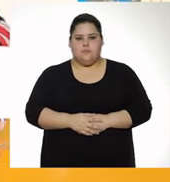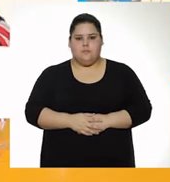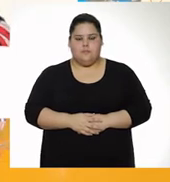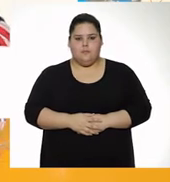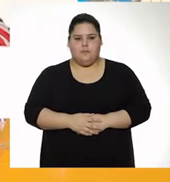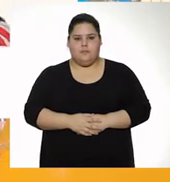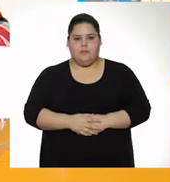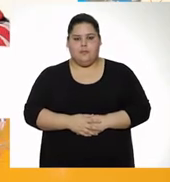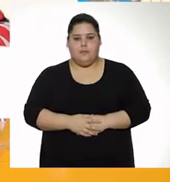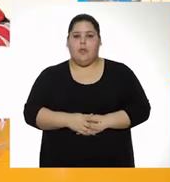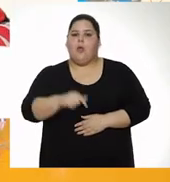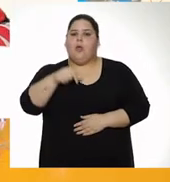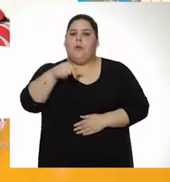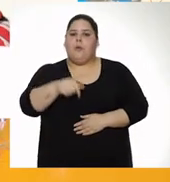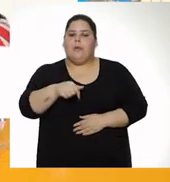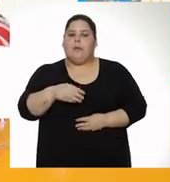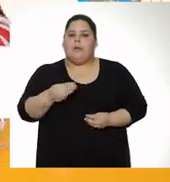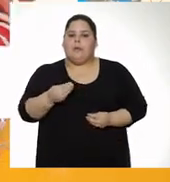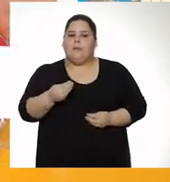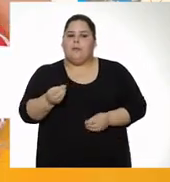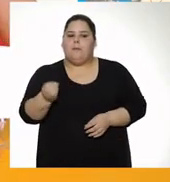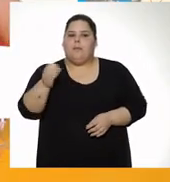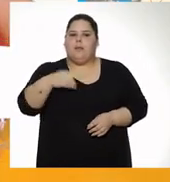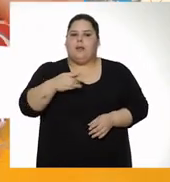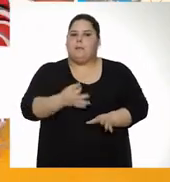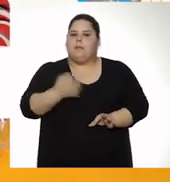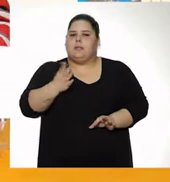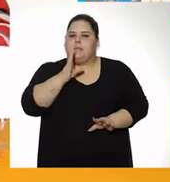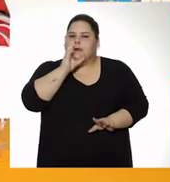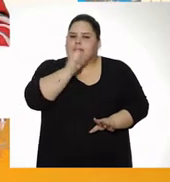Y ahora, nuestro ingrediente secreto.